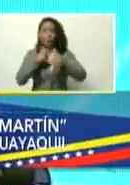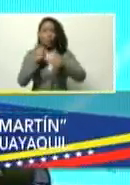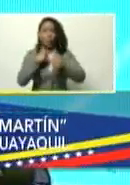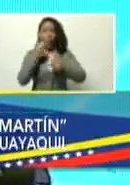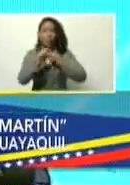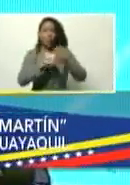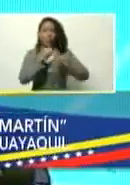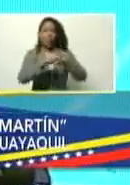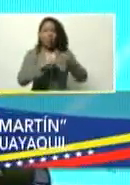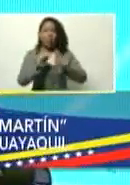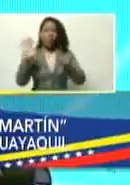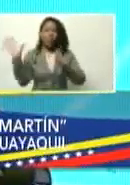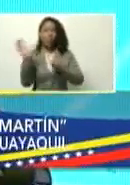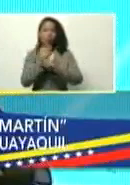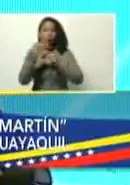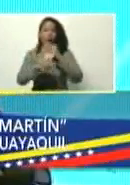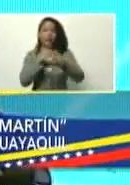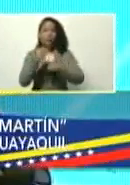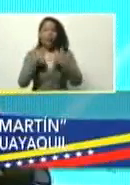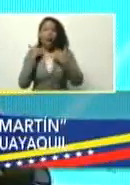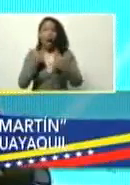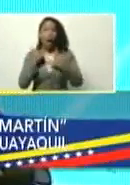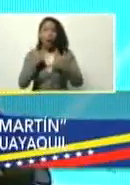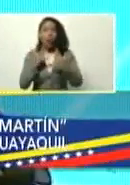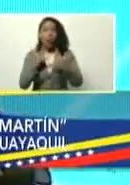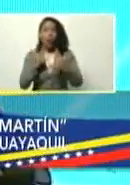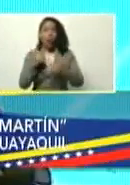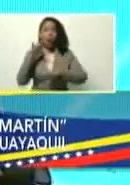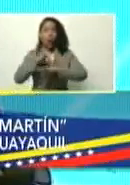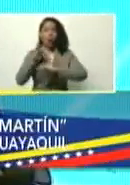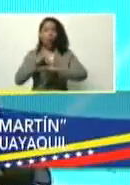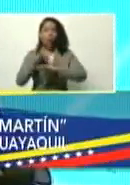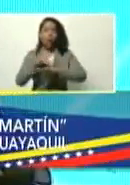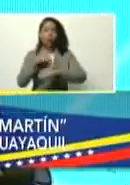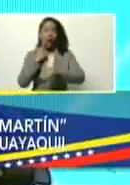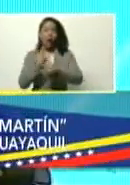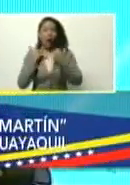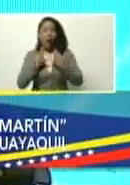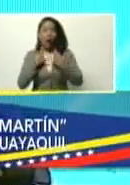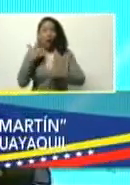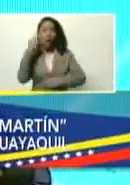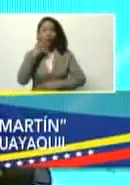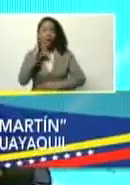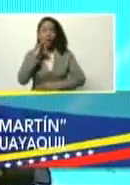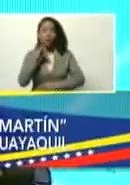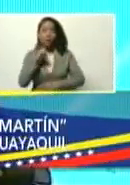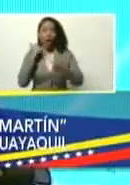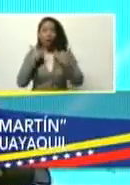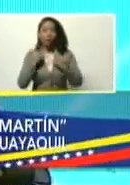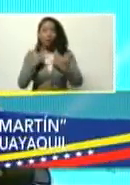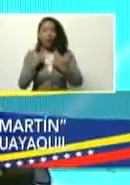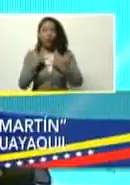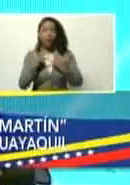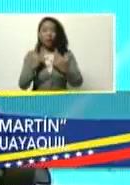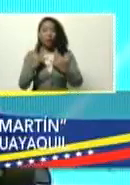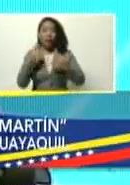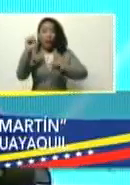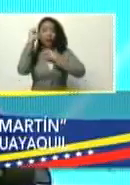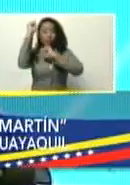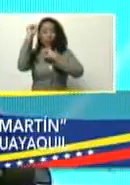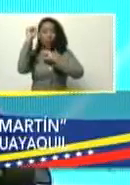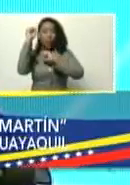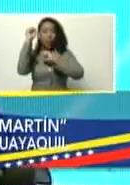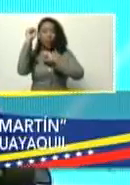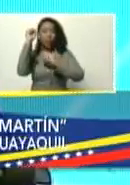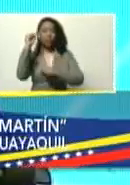logró concretar. Ahora nos toca, y en buena hora que tenemos noticias tan frescas como el triunfo de Gustavo Petro